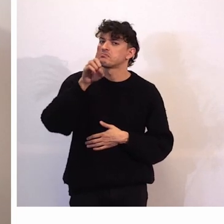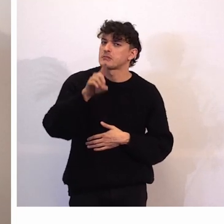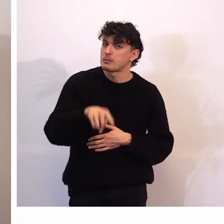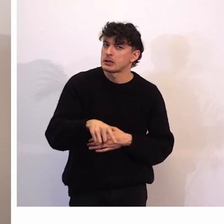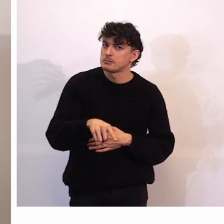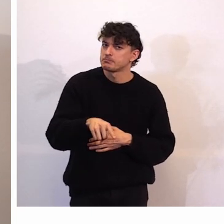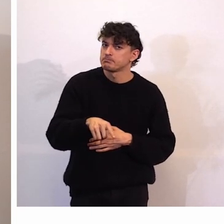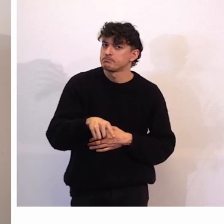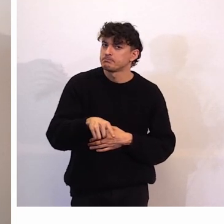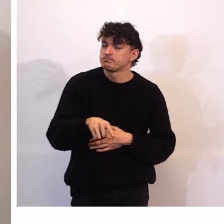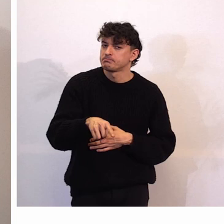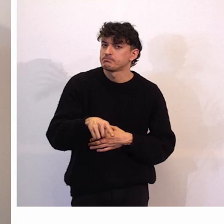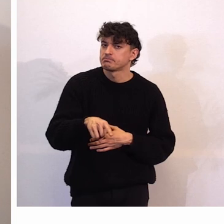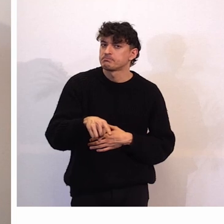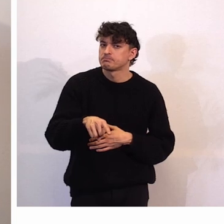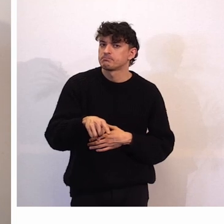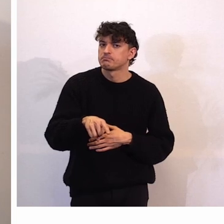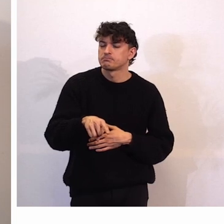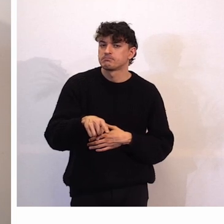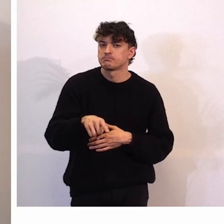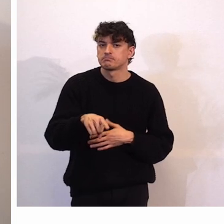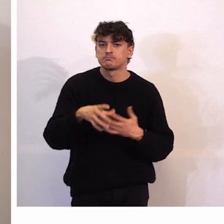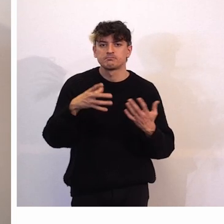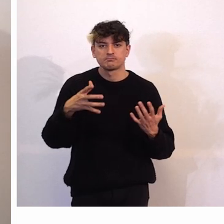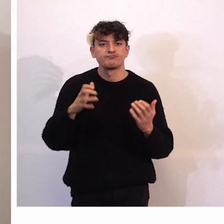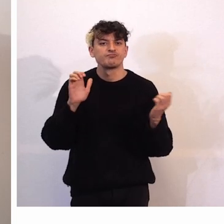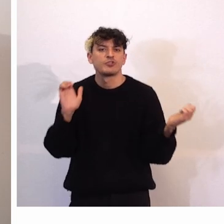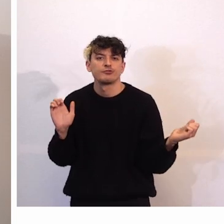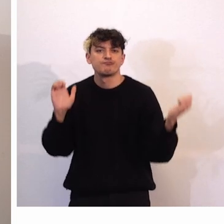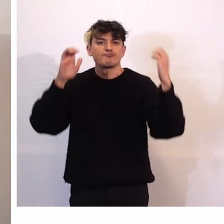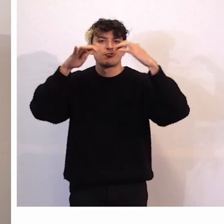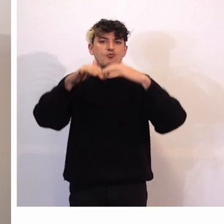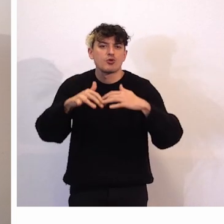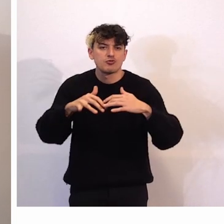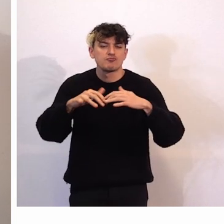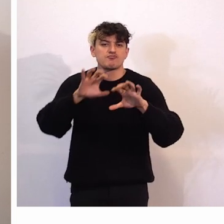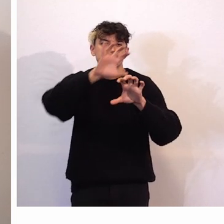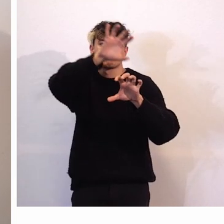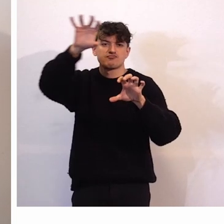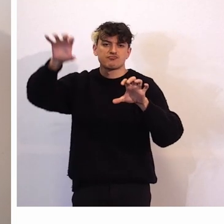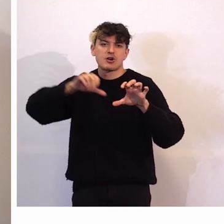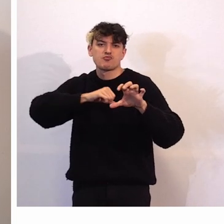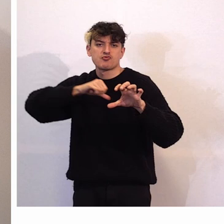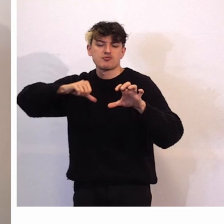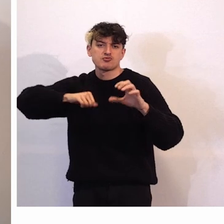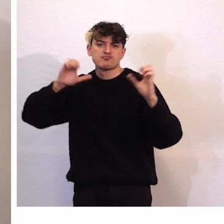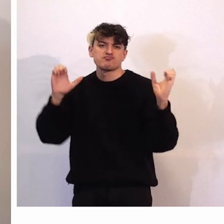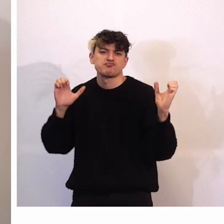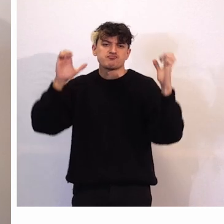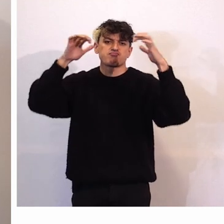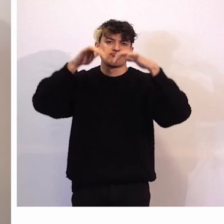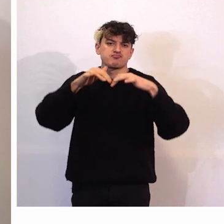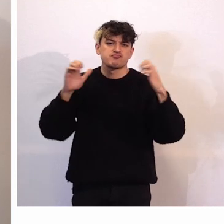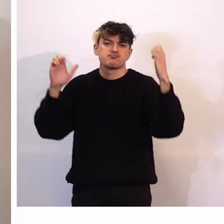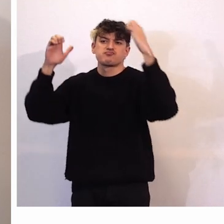íbamos a encuentros autonómicos en los que nos juntábamos todos